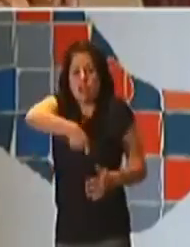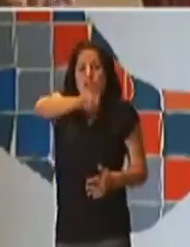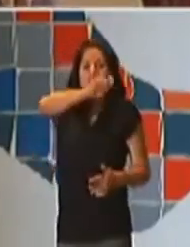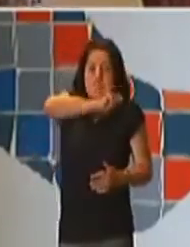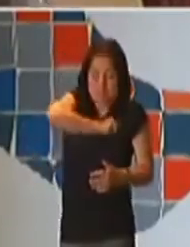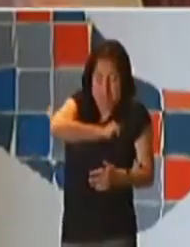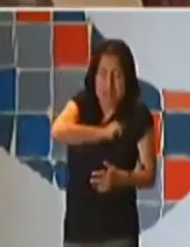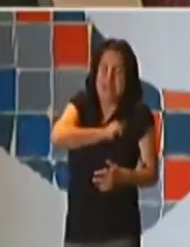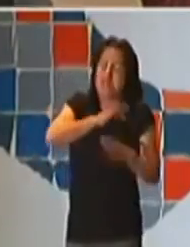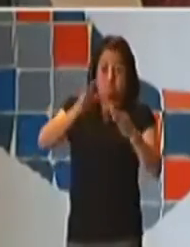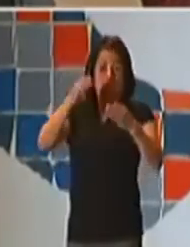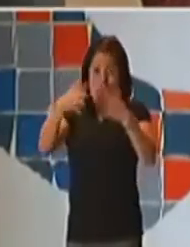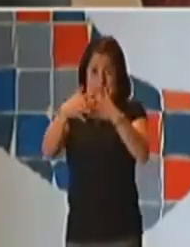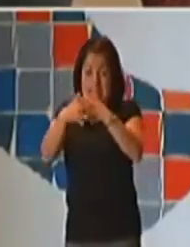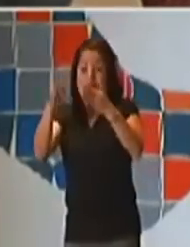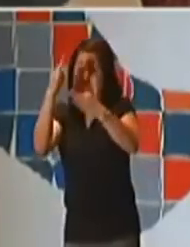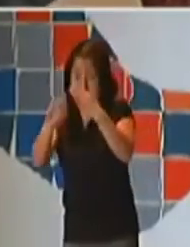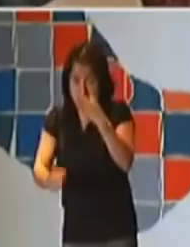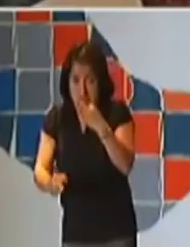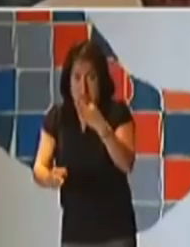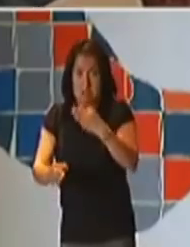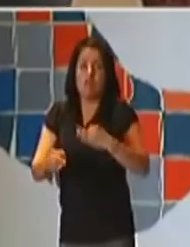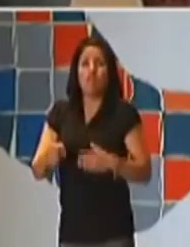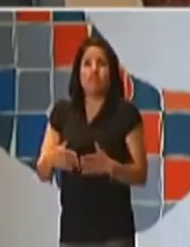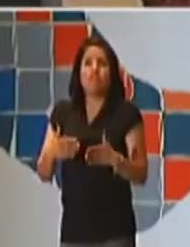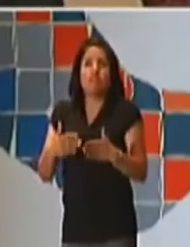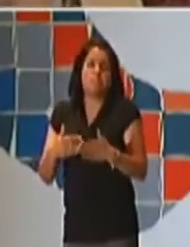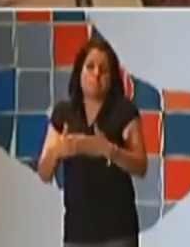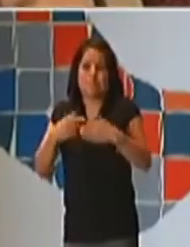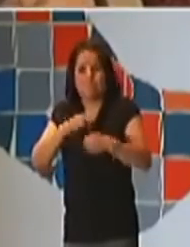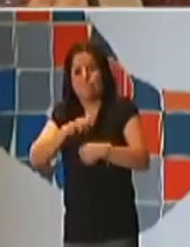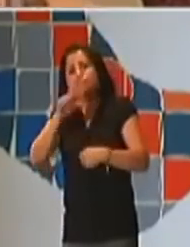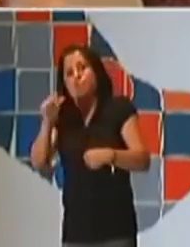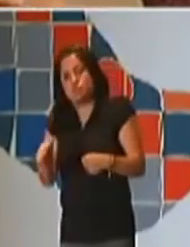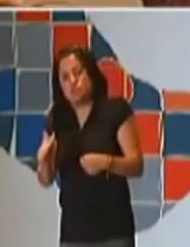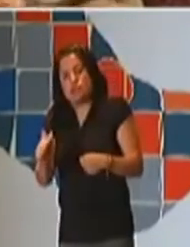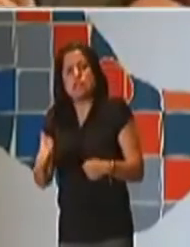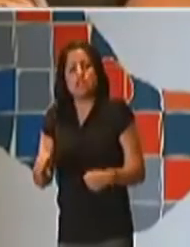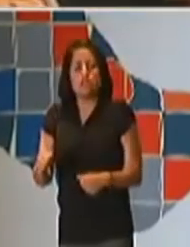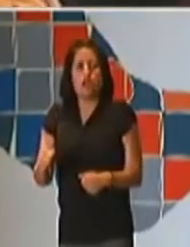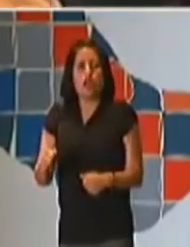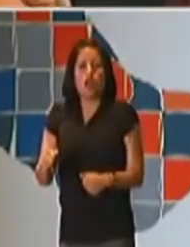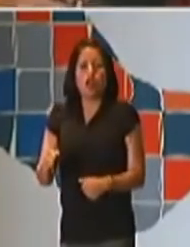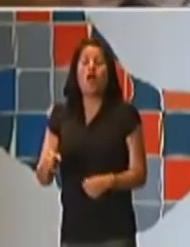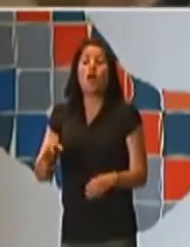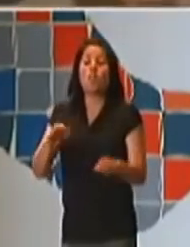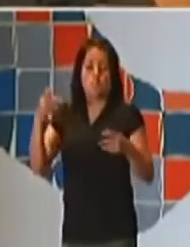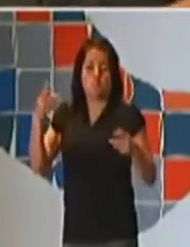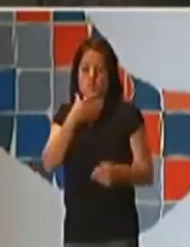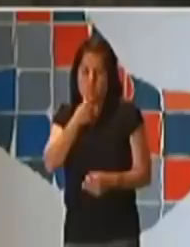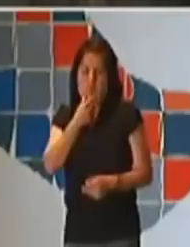reinaban sobre las ruinas de la República uno de los vencidos un obrero